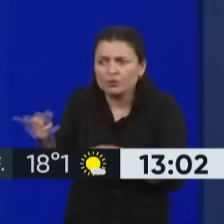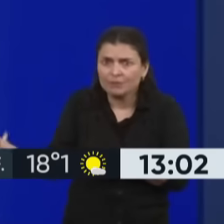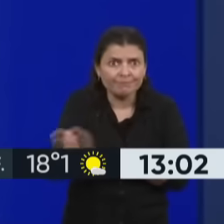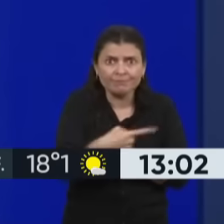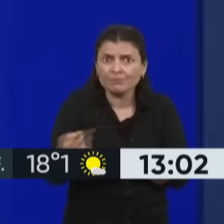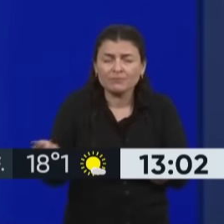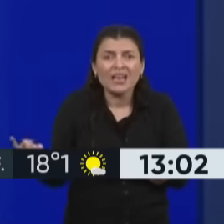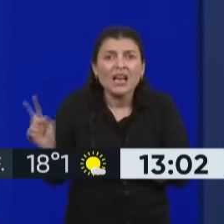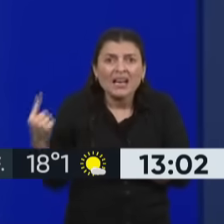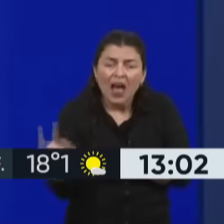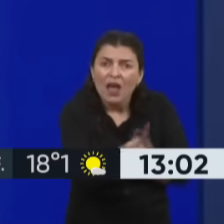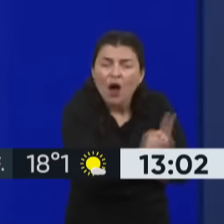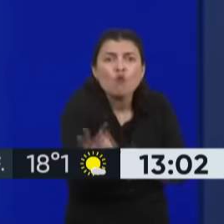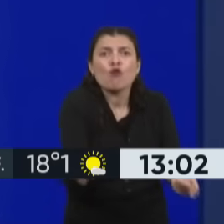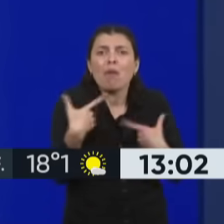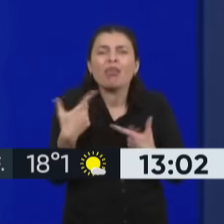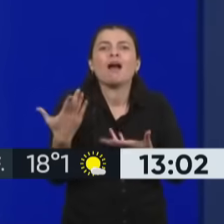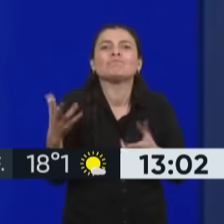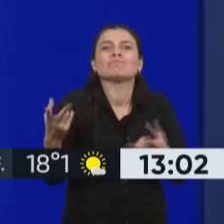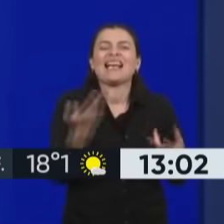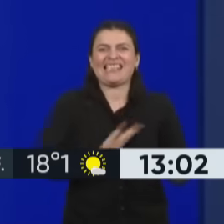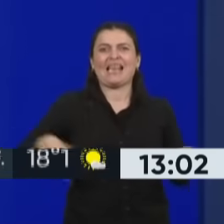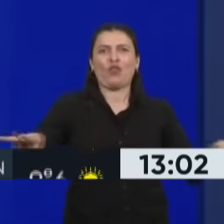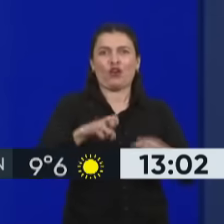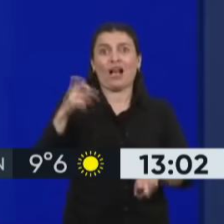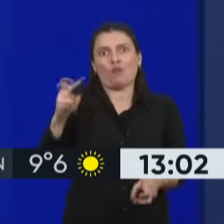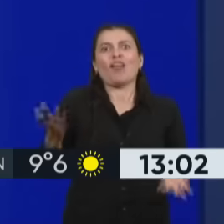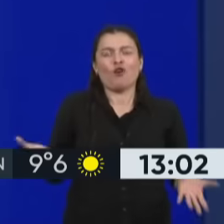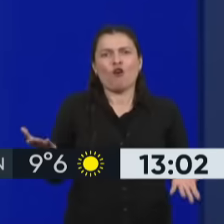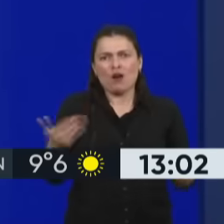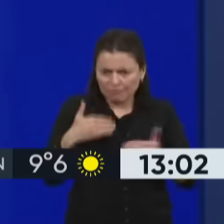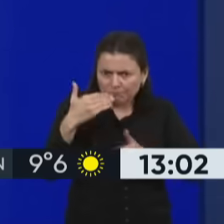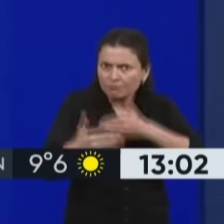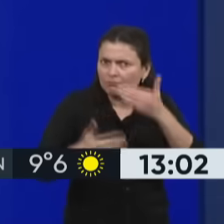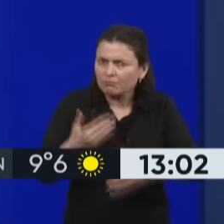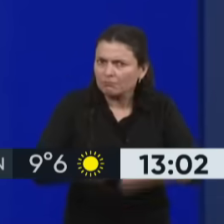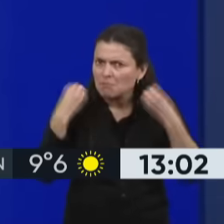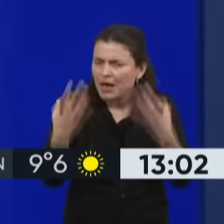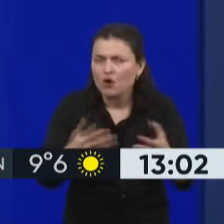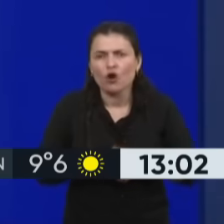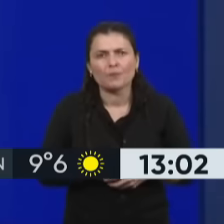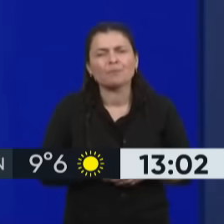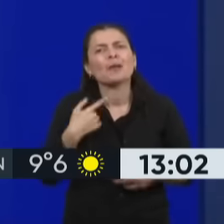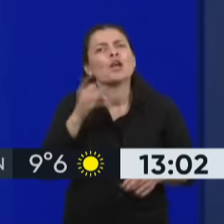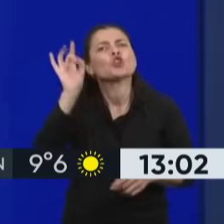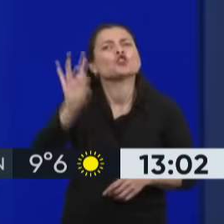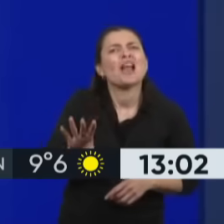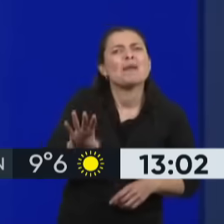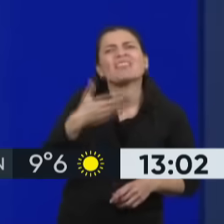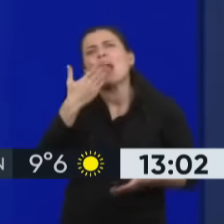adelante lo que sobran son dólares, pero también hay que tener en cuenta que no es solamente los